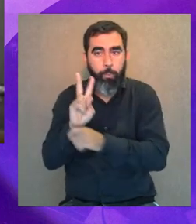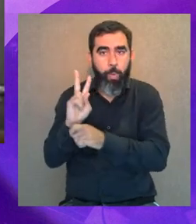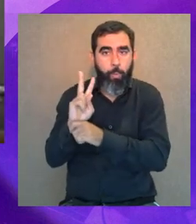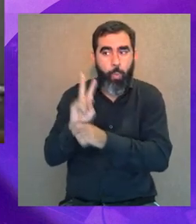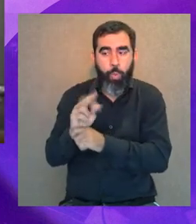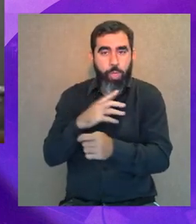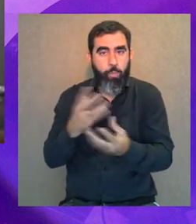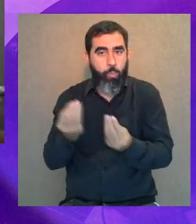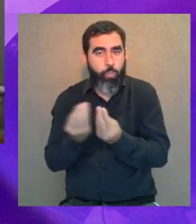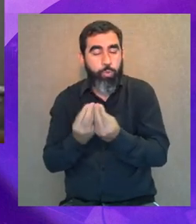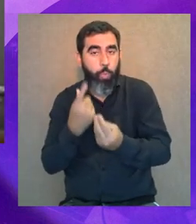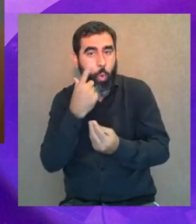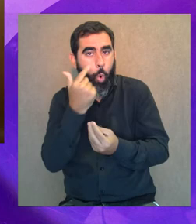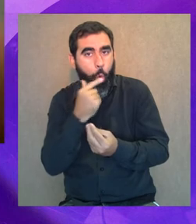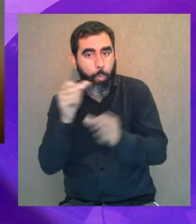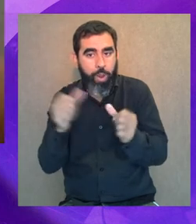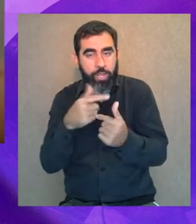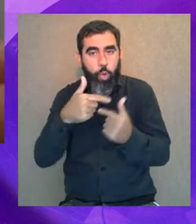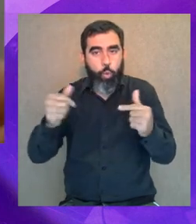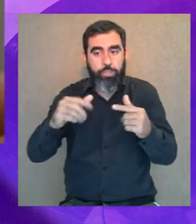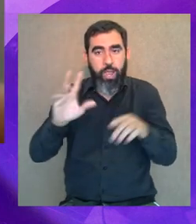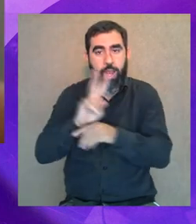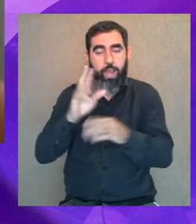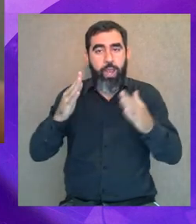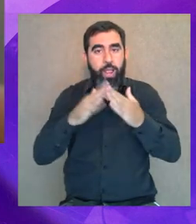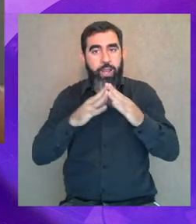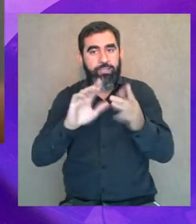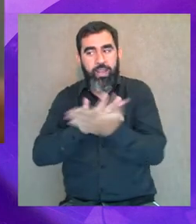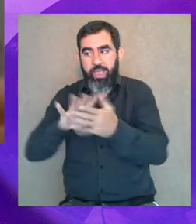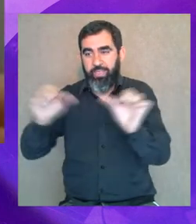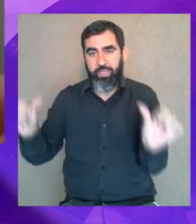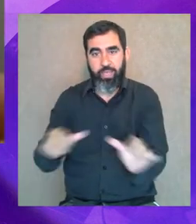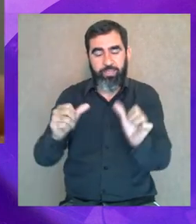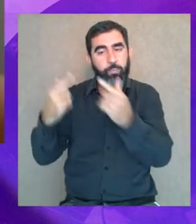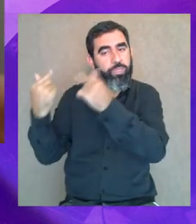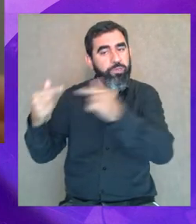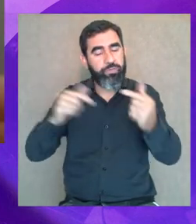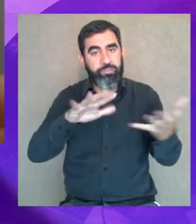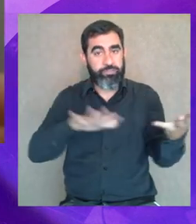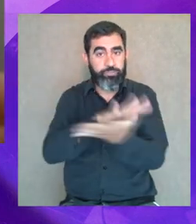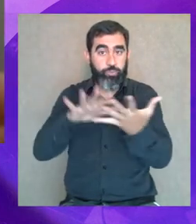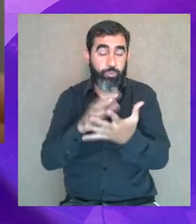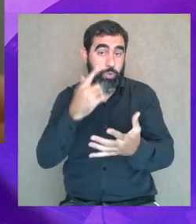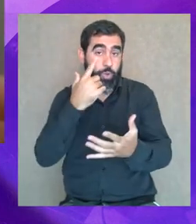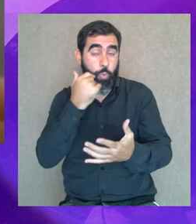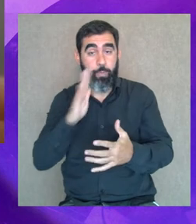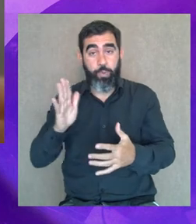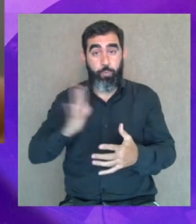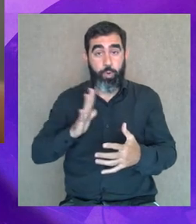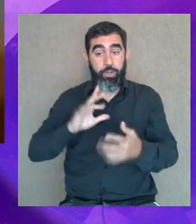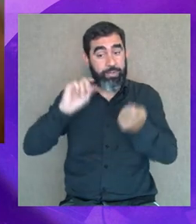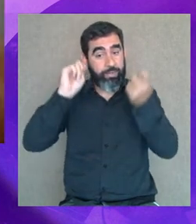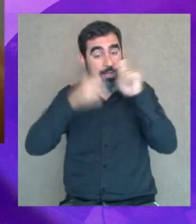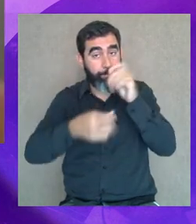sobreprotegido por ser hombre y que hacía menos cosas en una casa o sea vivía una realidad muy diferente al